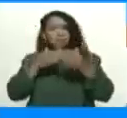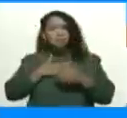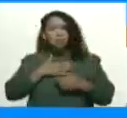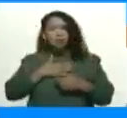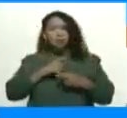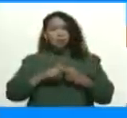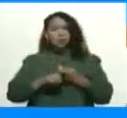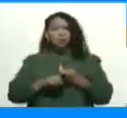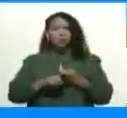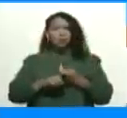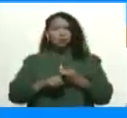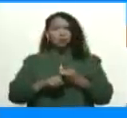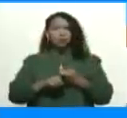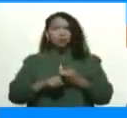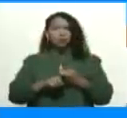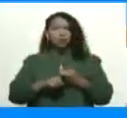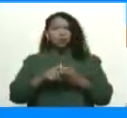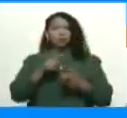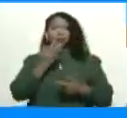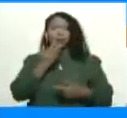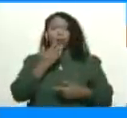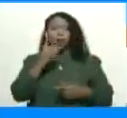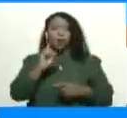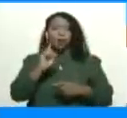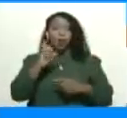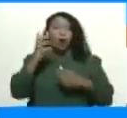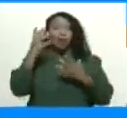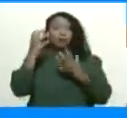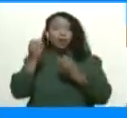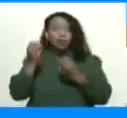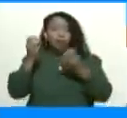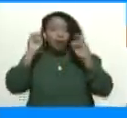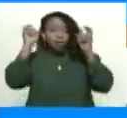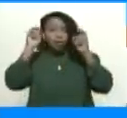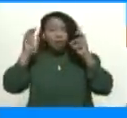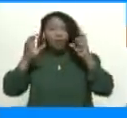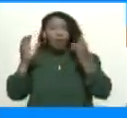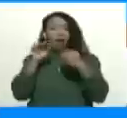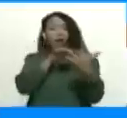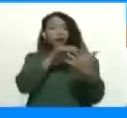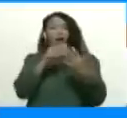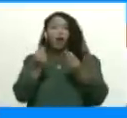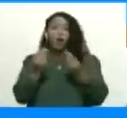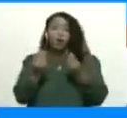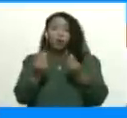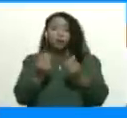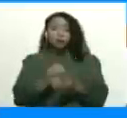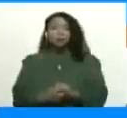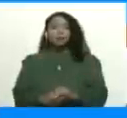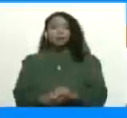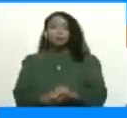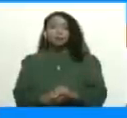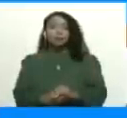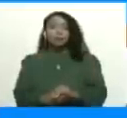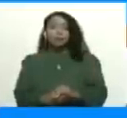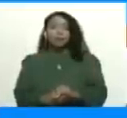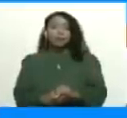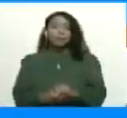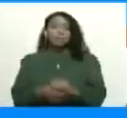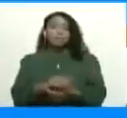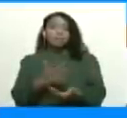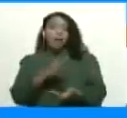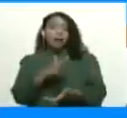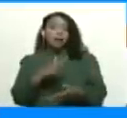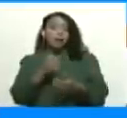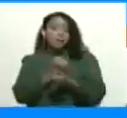Alex sin entender el contexto de la guerra económica es casi imposible. Una de las premisas